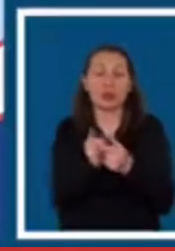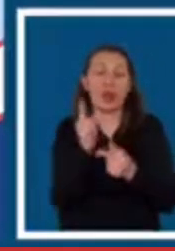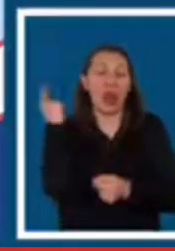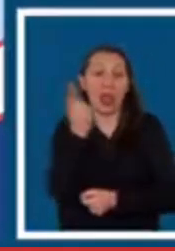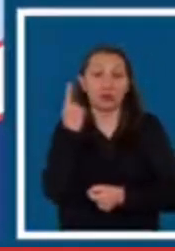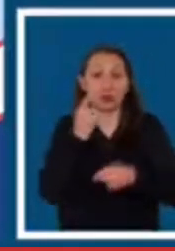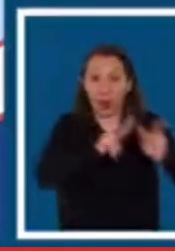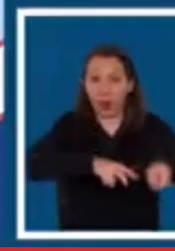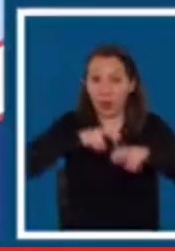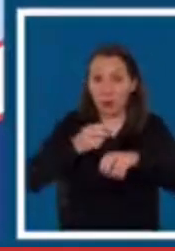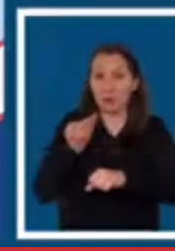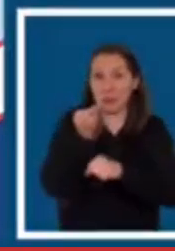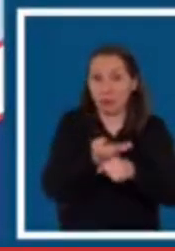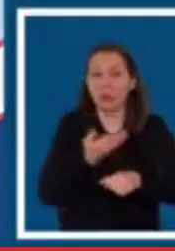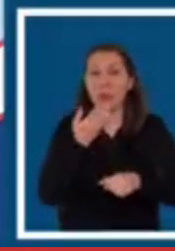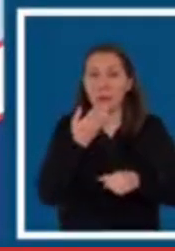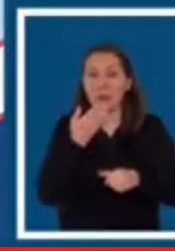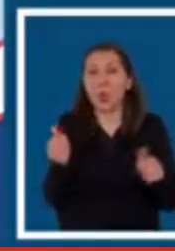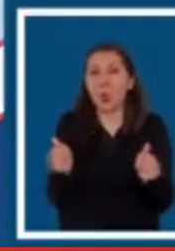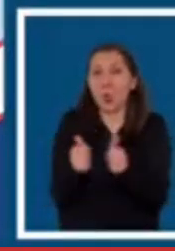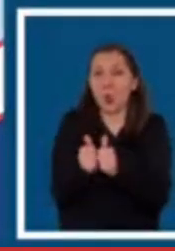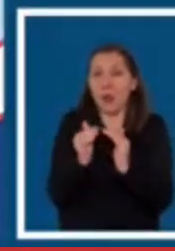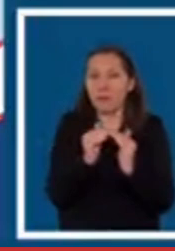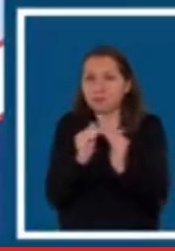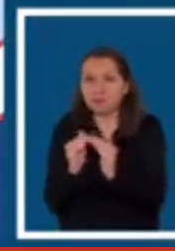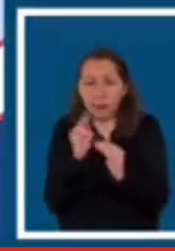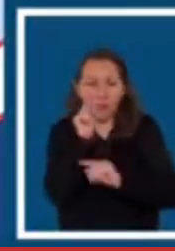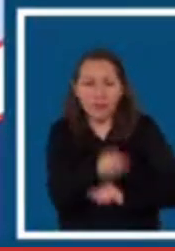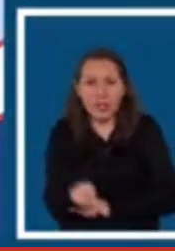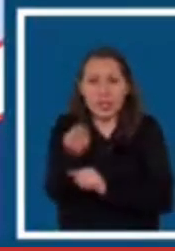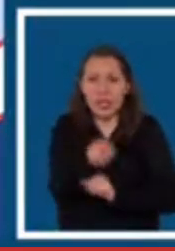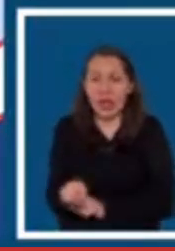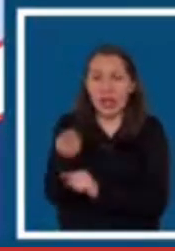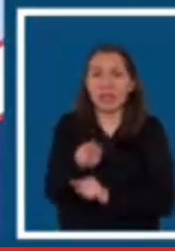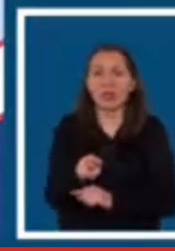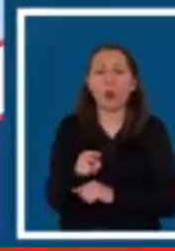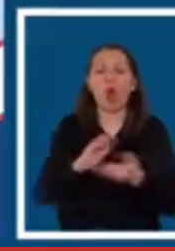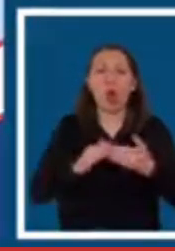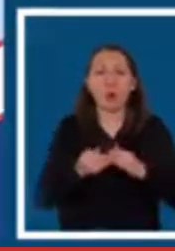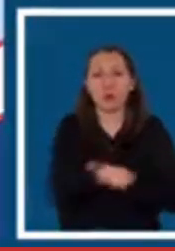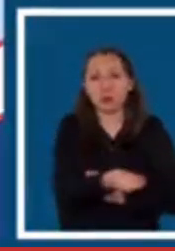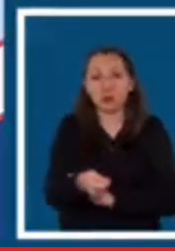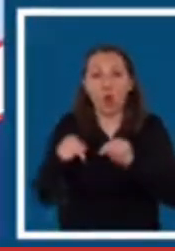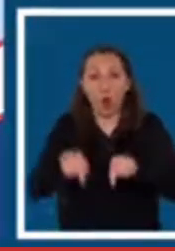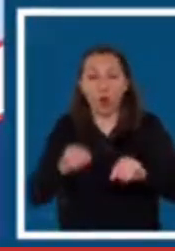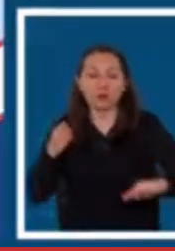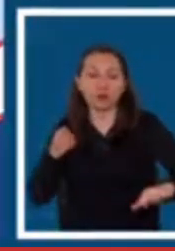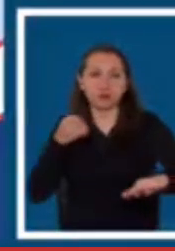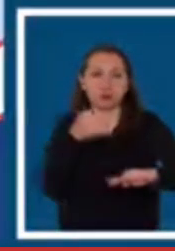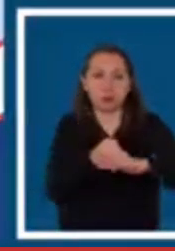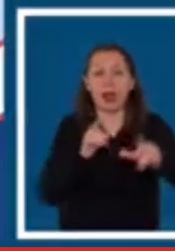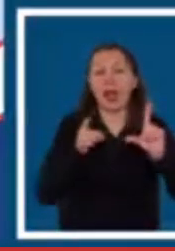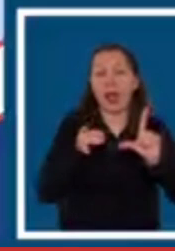agricultura y por cierto las juntas de vigilancia y comunidades de regante hoy día vamos a Linares precisamente